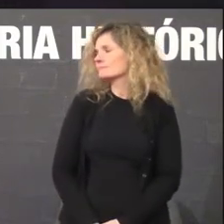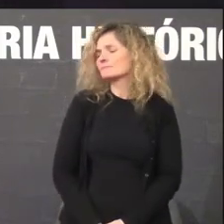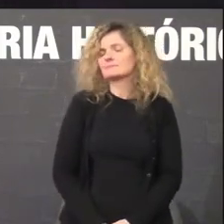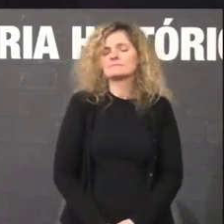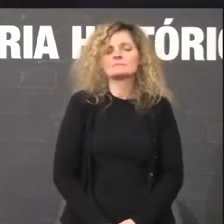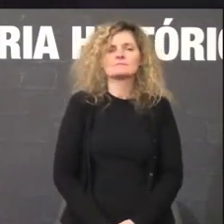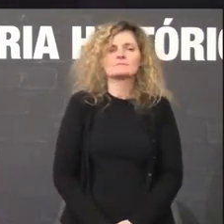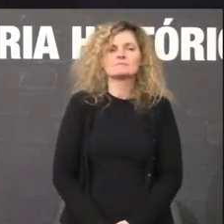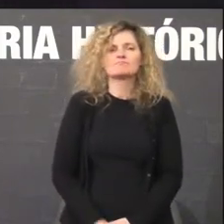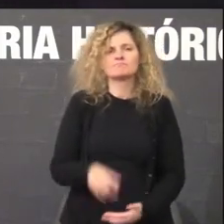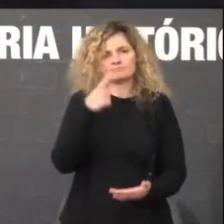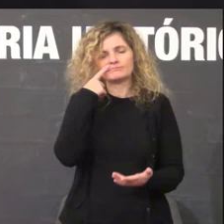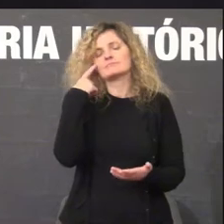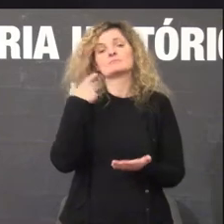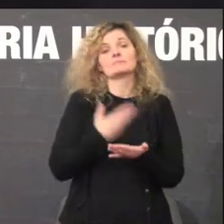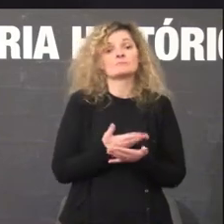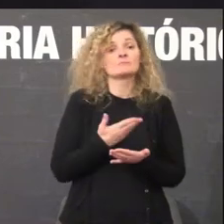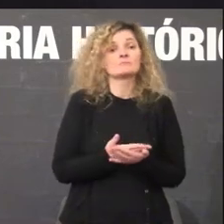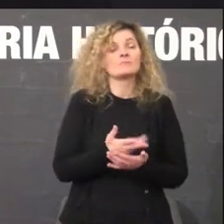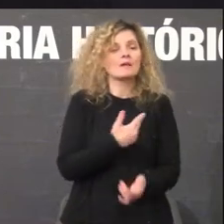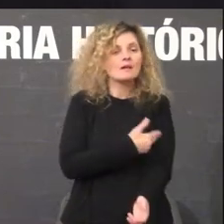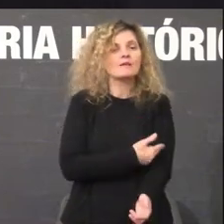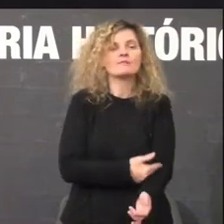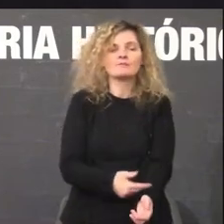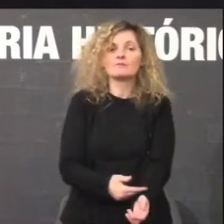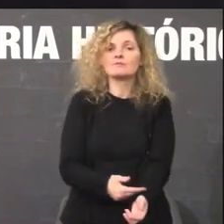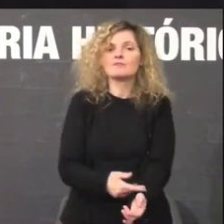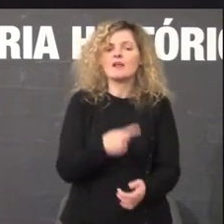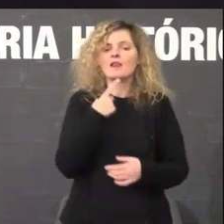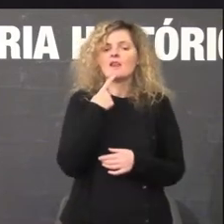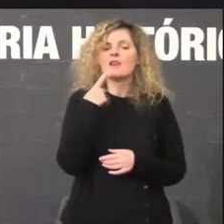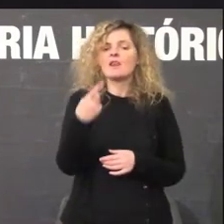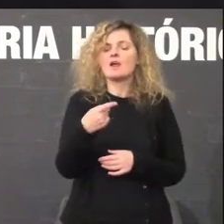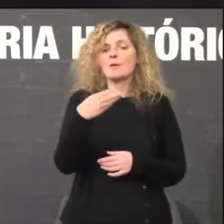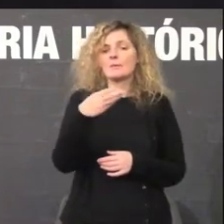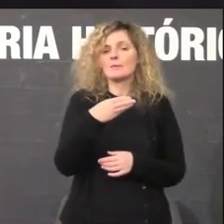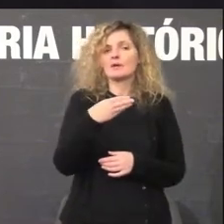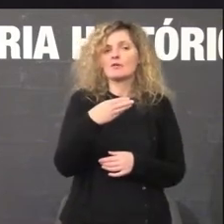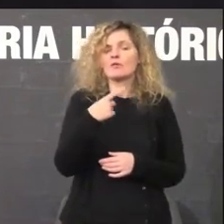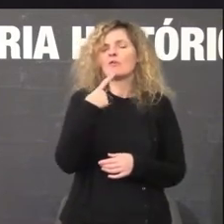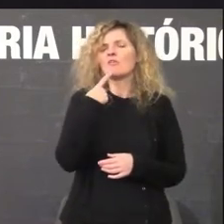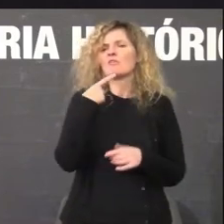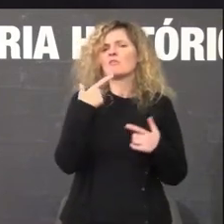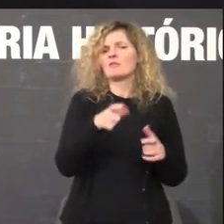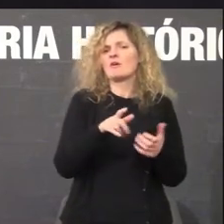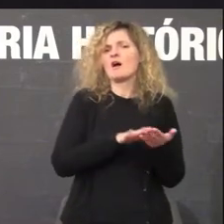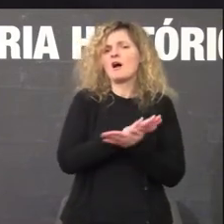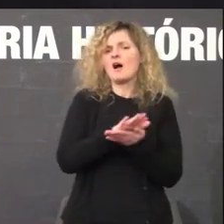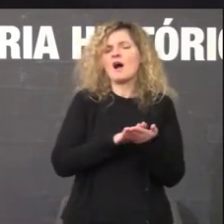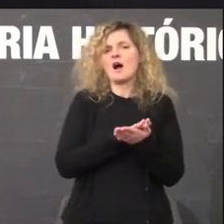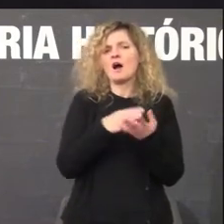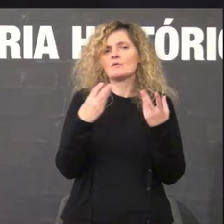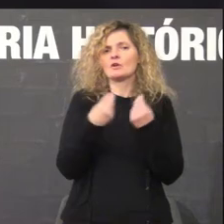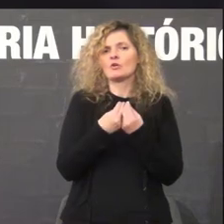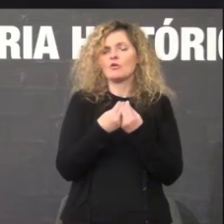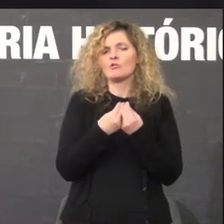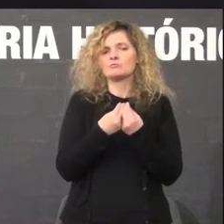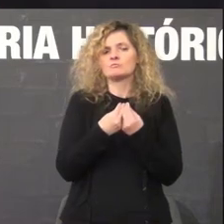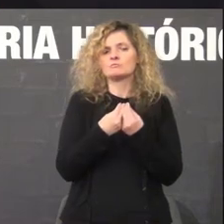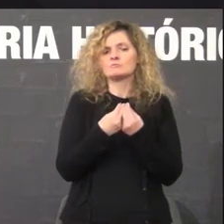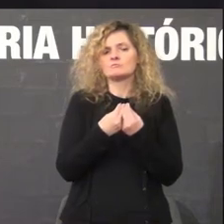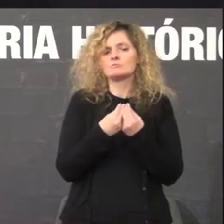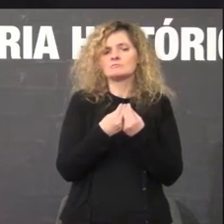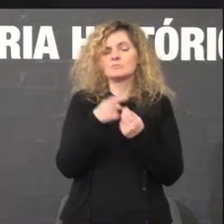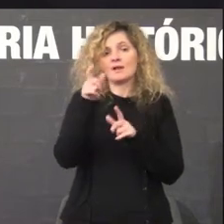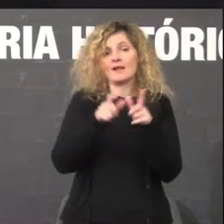Está constatado que Franco le dice a Vernon Walter que hable con que